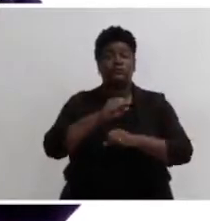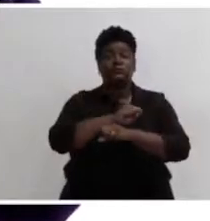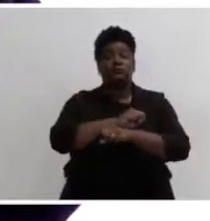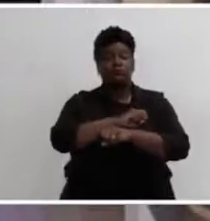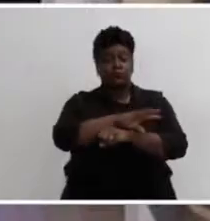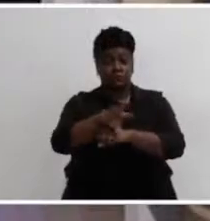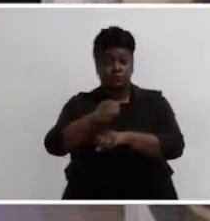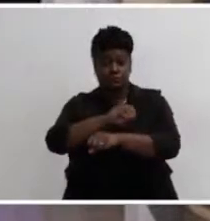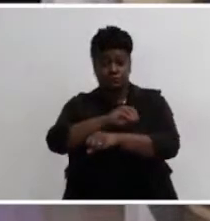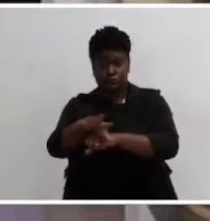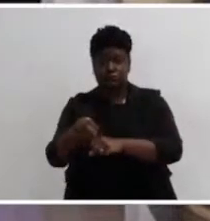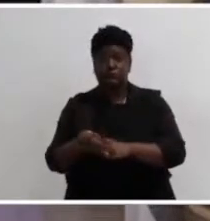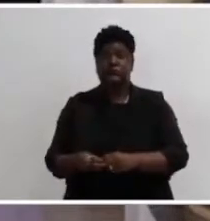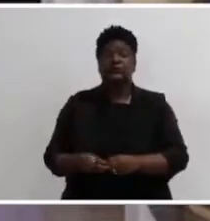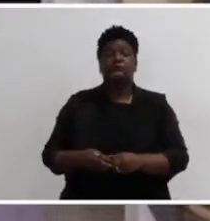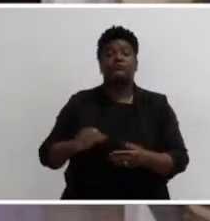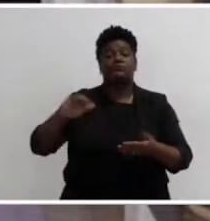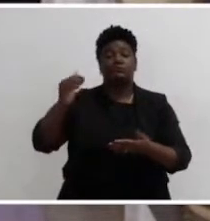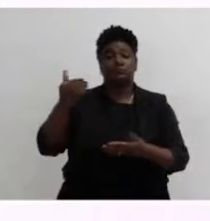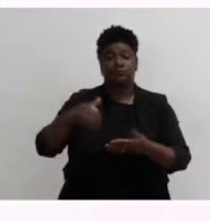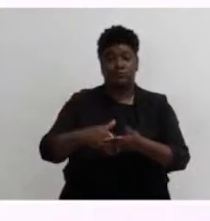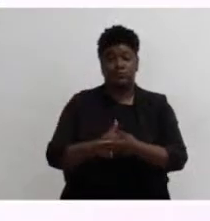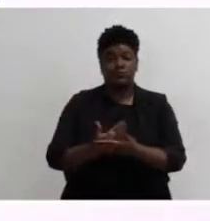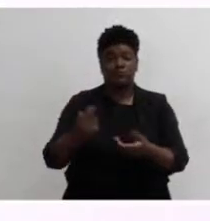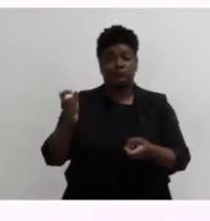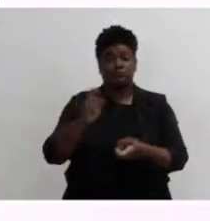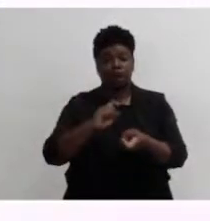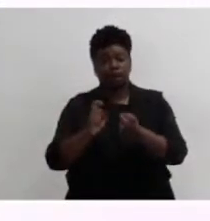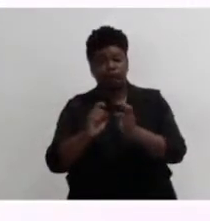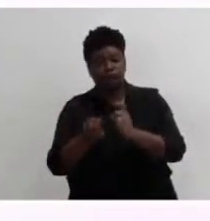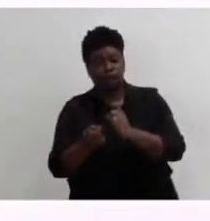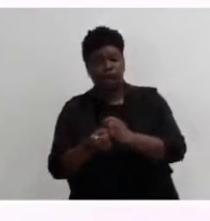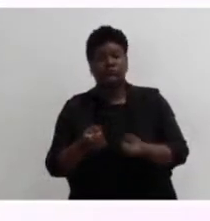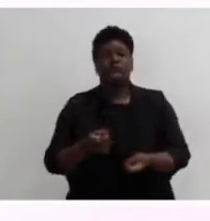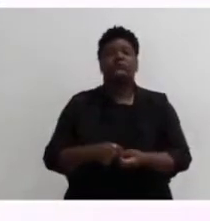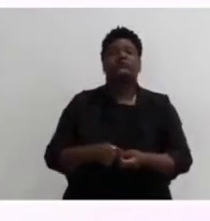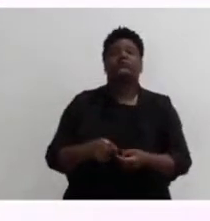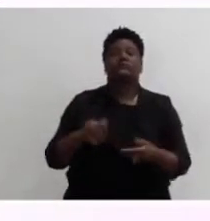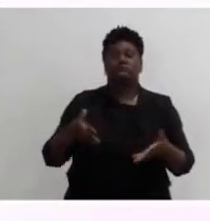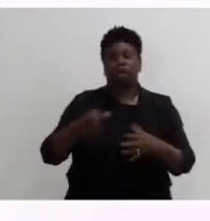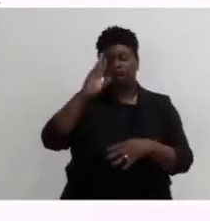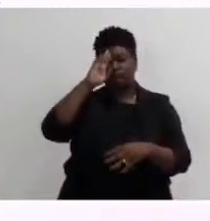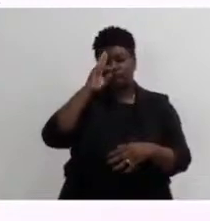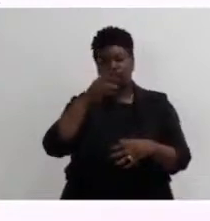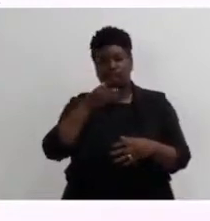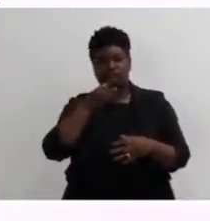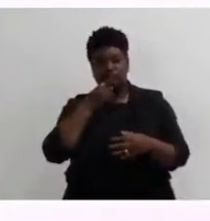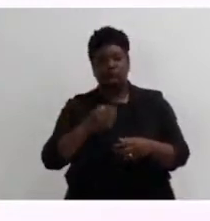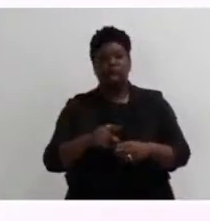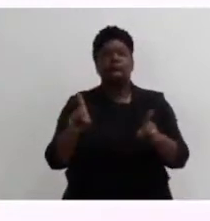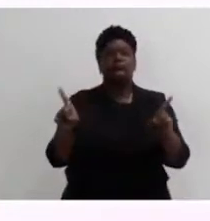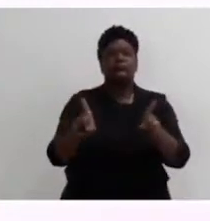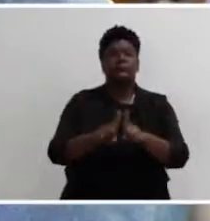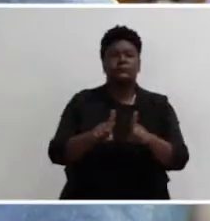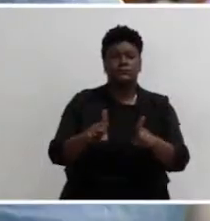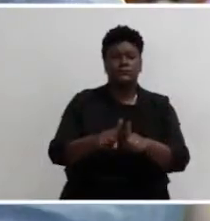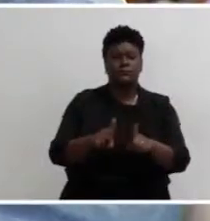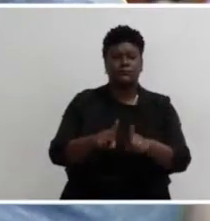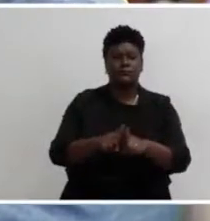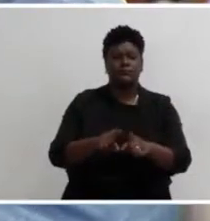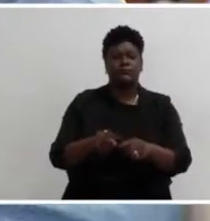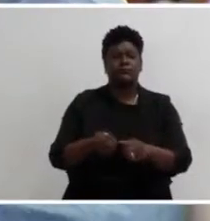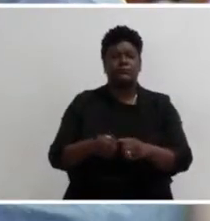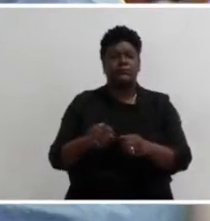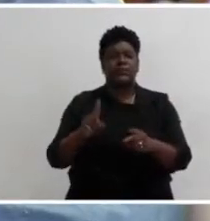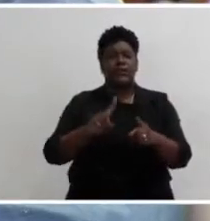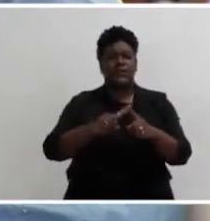innovación y el desarrollo de la industria de los semiconductores en la República Dominicana, así como ordenar la formulación de las estrategias nacionales